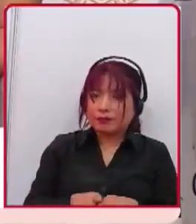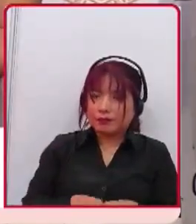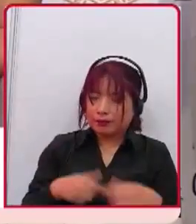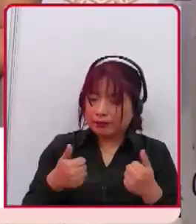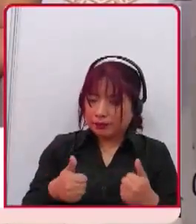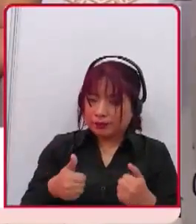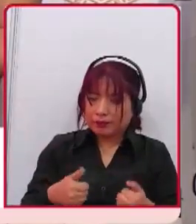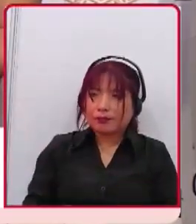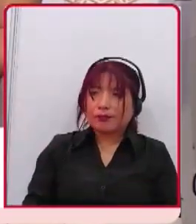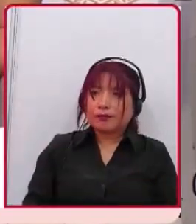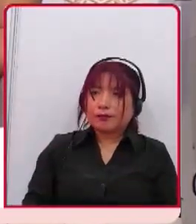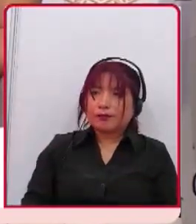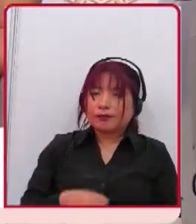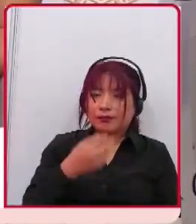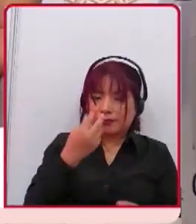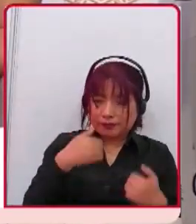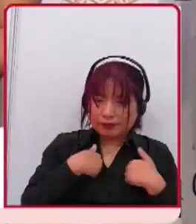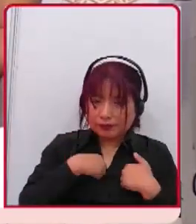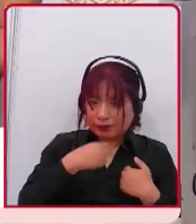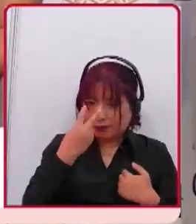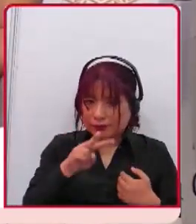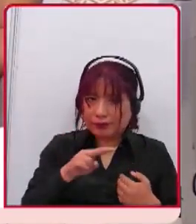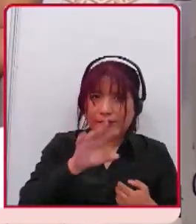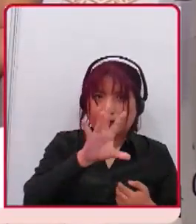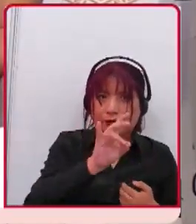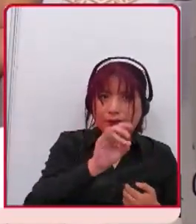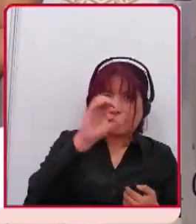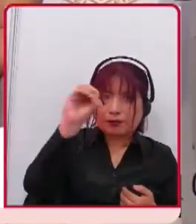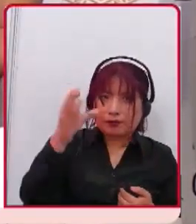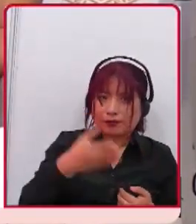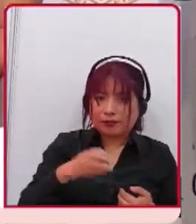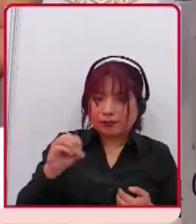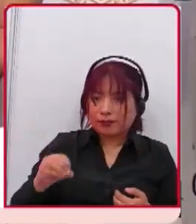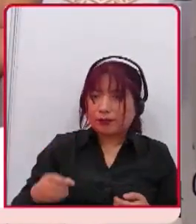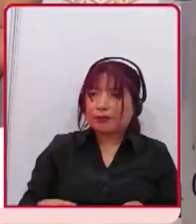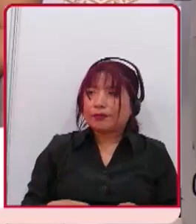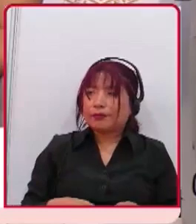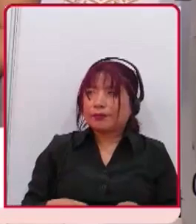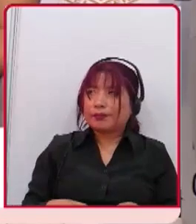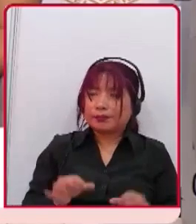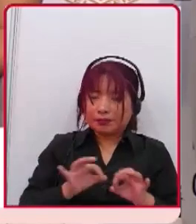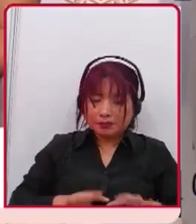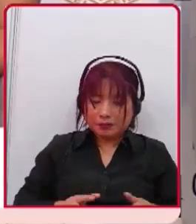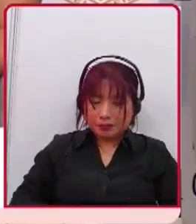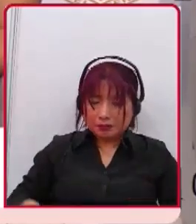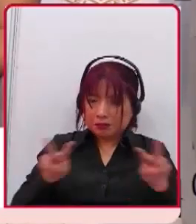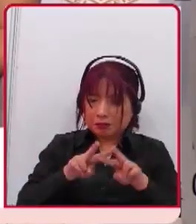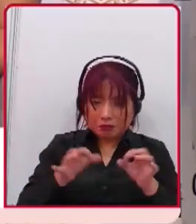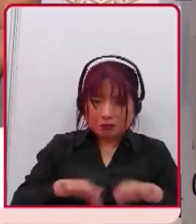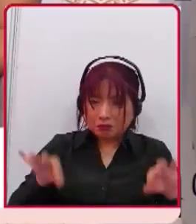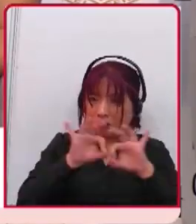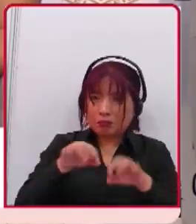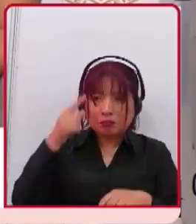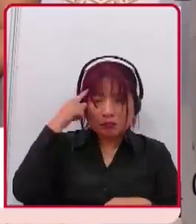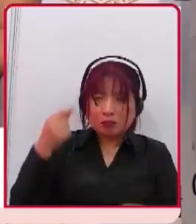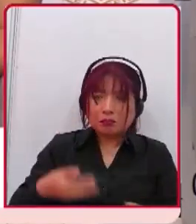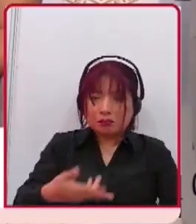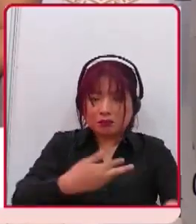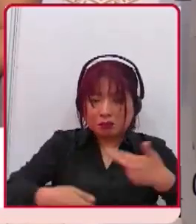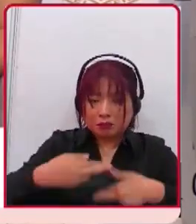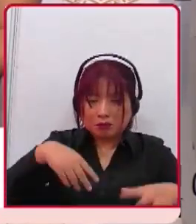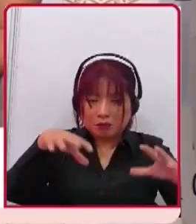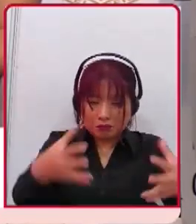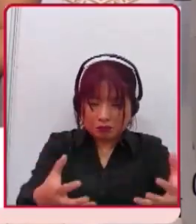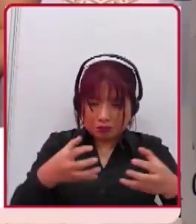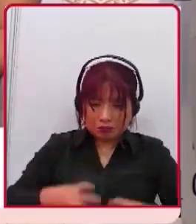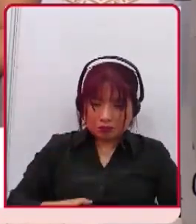bien que se ha logrado un 7% de beneficio con esto, obviamente ese es un valor importante en los efectos de recuperación, pero